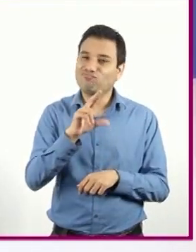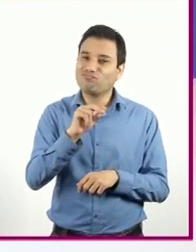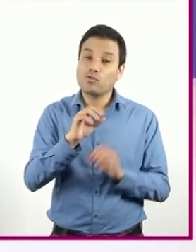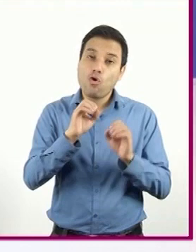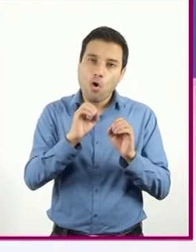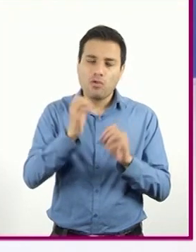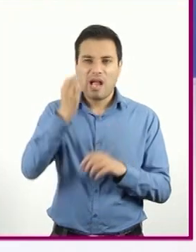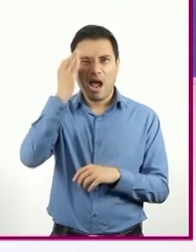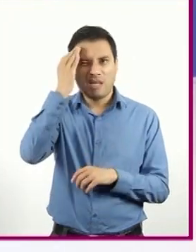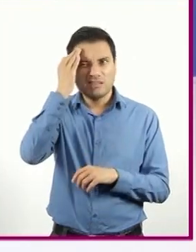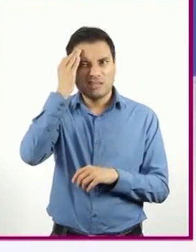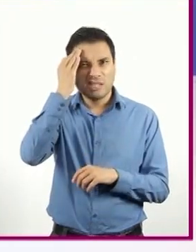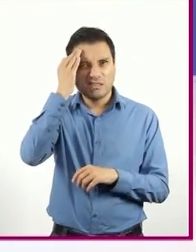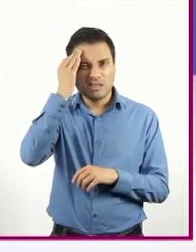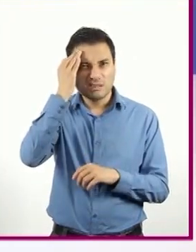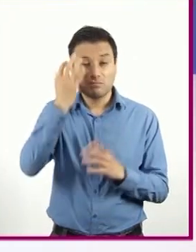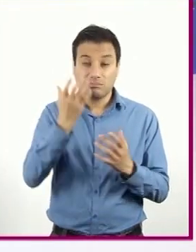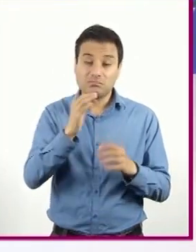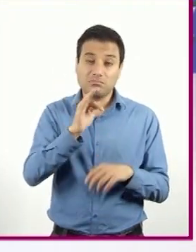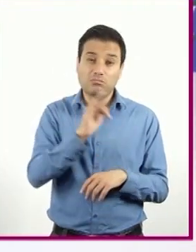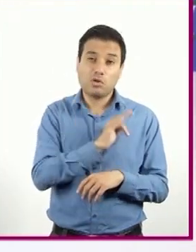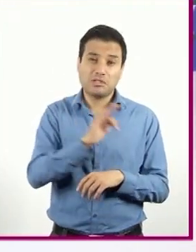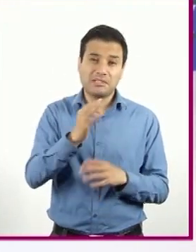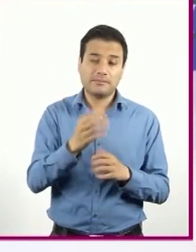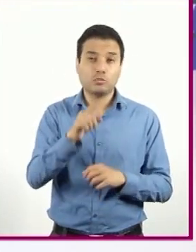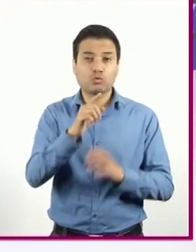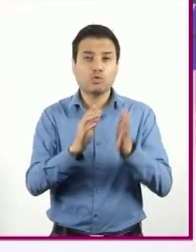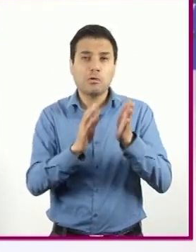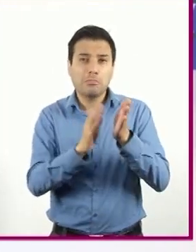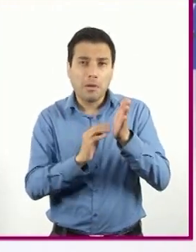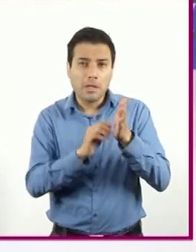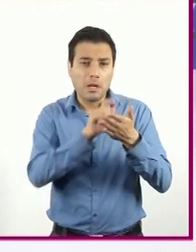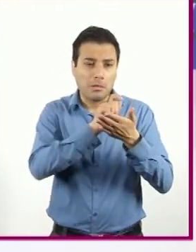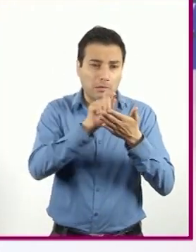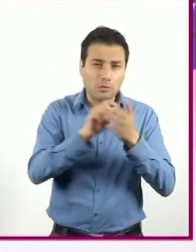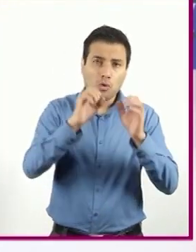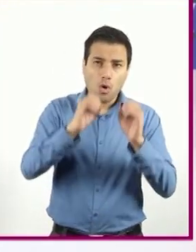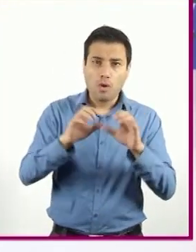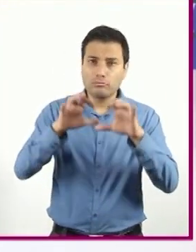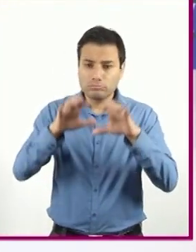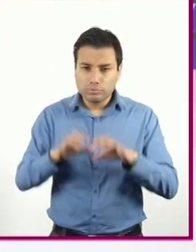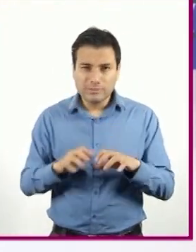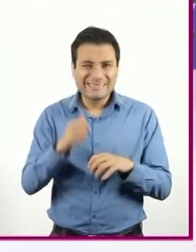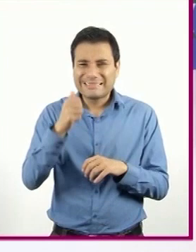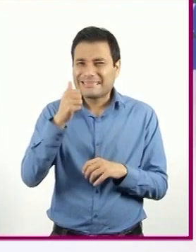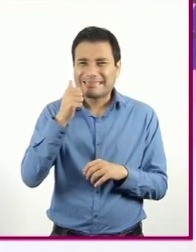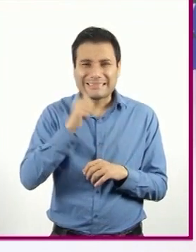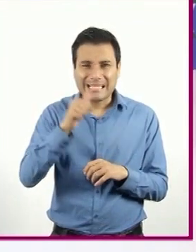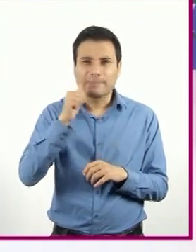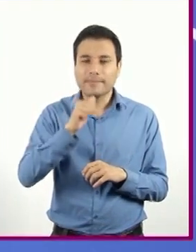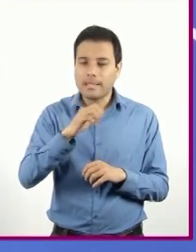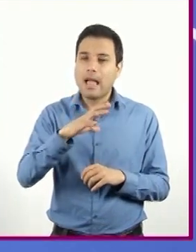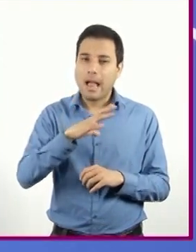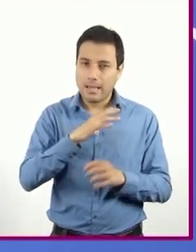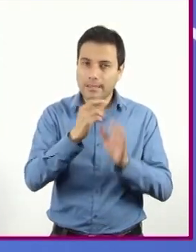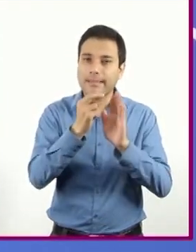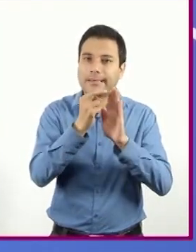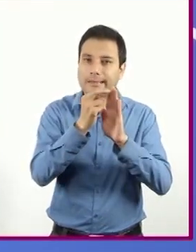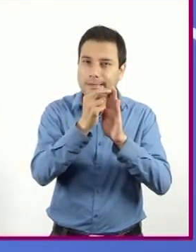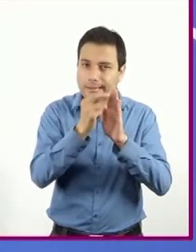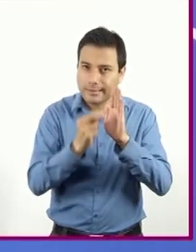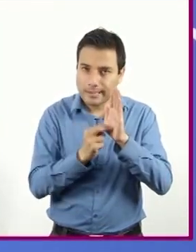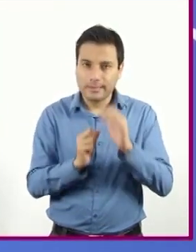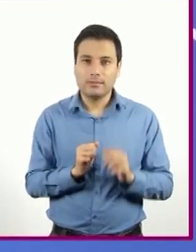demora. Ya sea en formato físico o electrónico, siempre hay un espacio para las instrucciones y